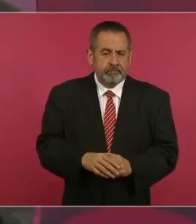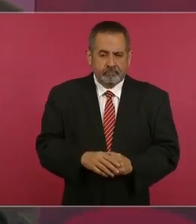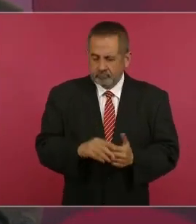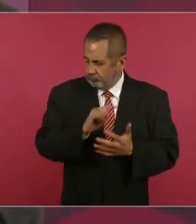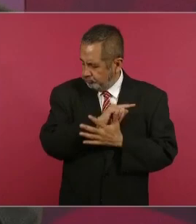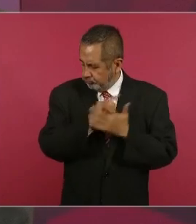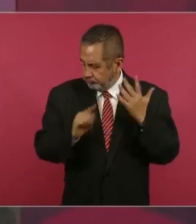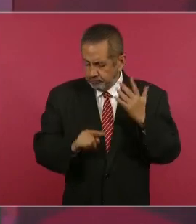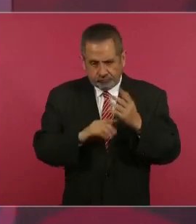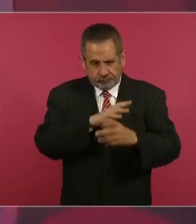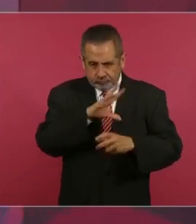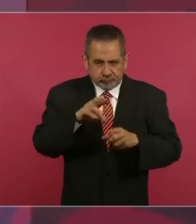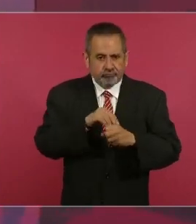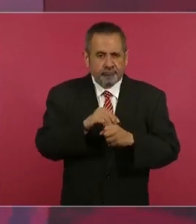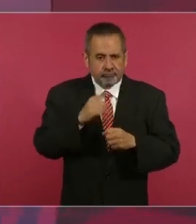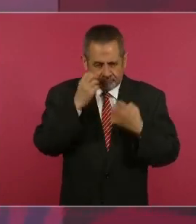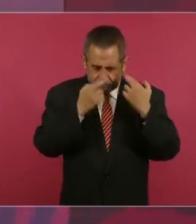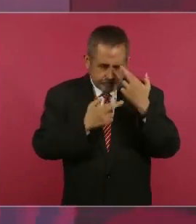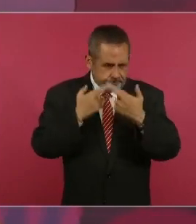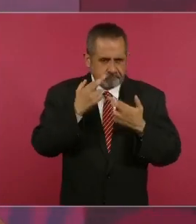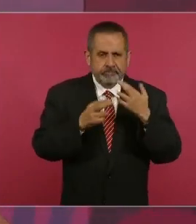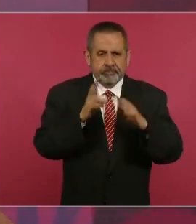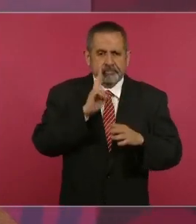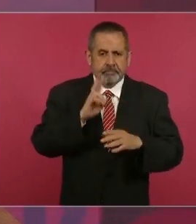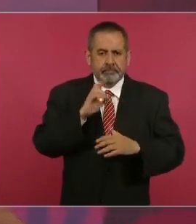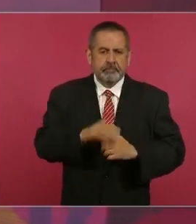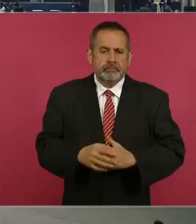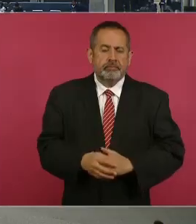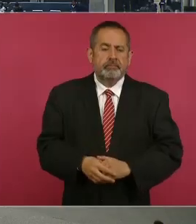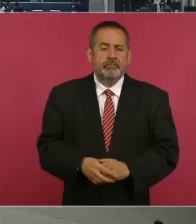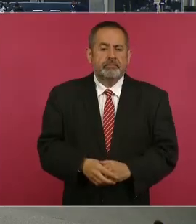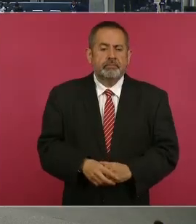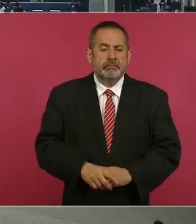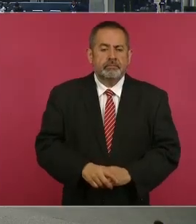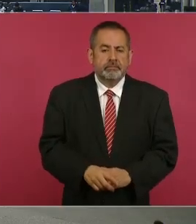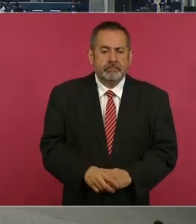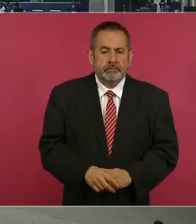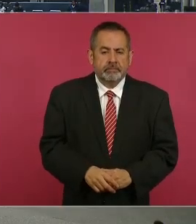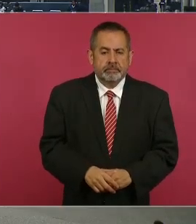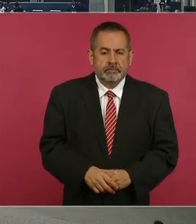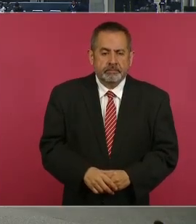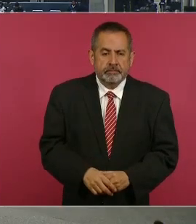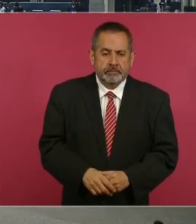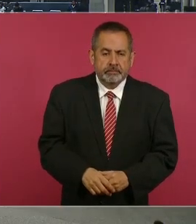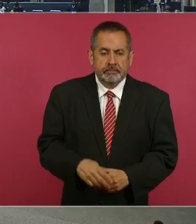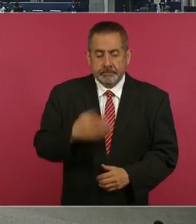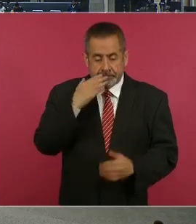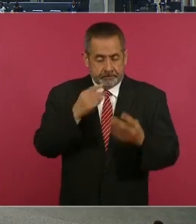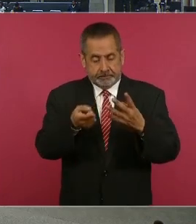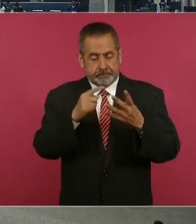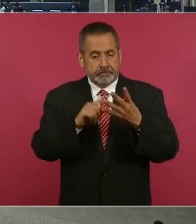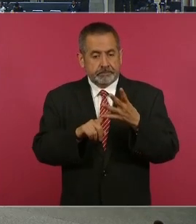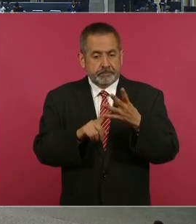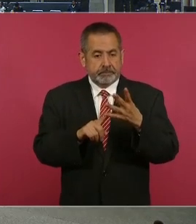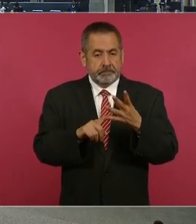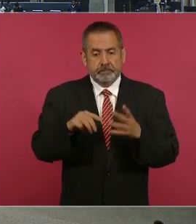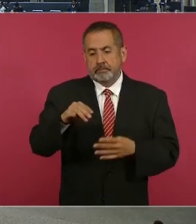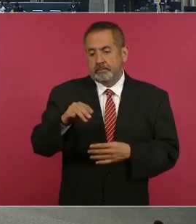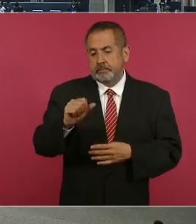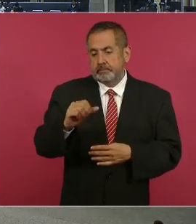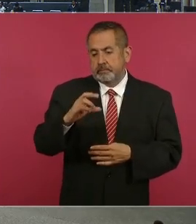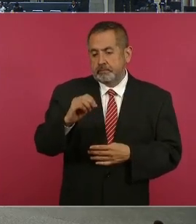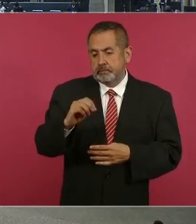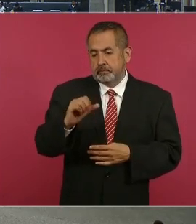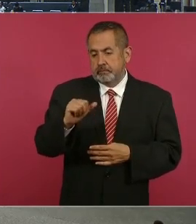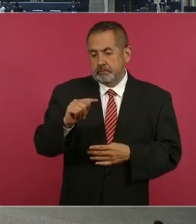Todo lo estamos analizando. Gracias, señor. Muy bien. Va Marco Antonio